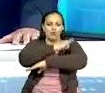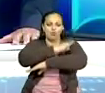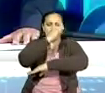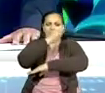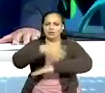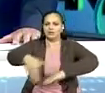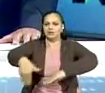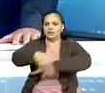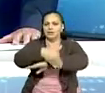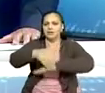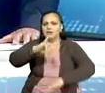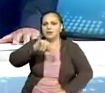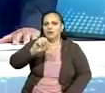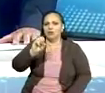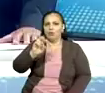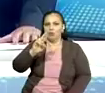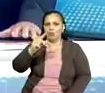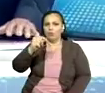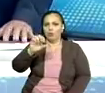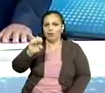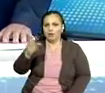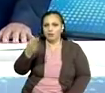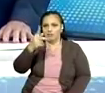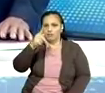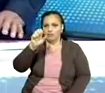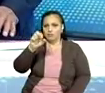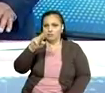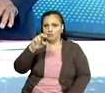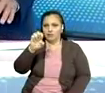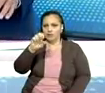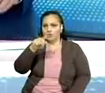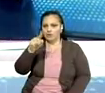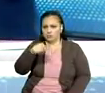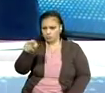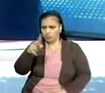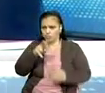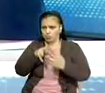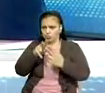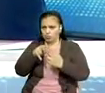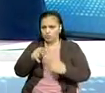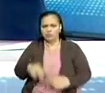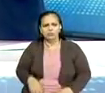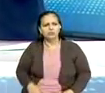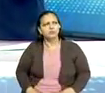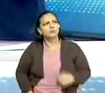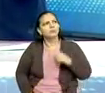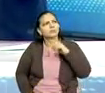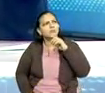Jorge Pérez Concha, ¿usted sí se ubica con esta calle? Sí, no, me ubico como